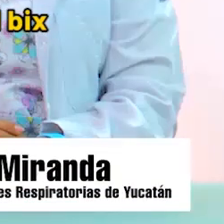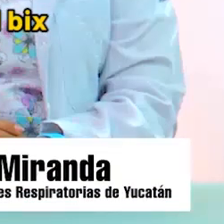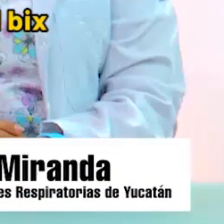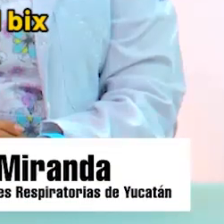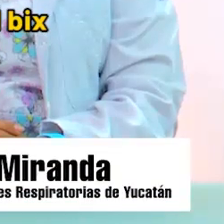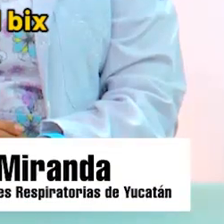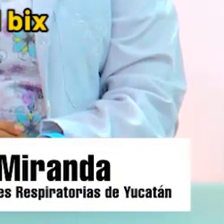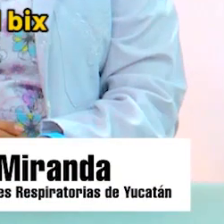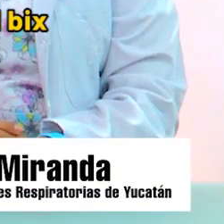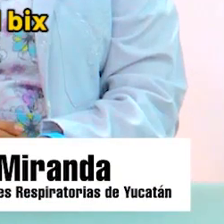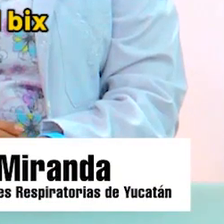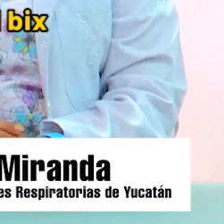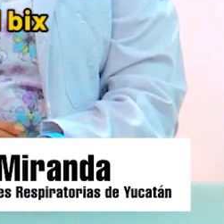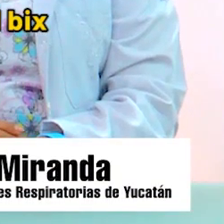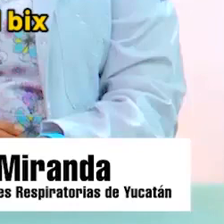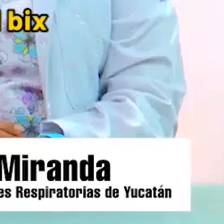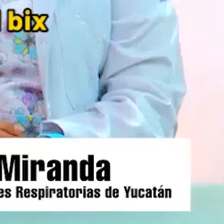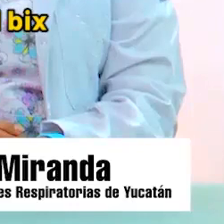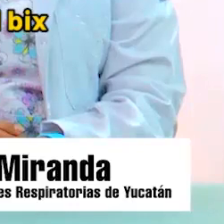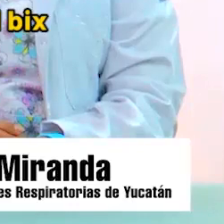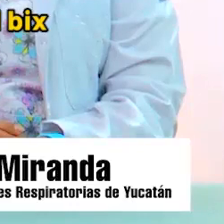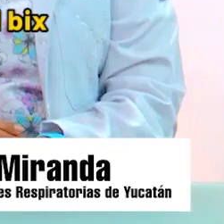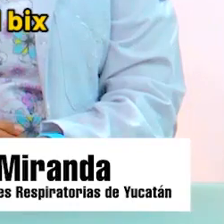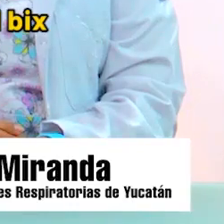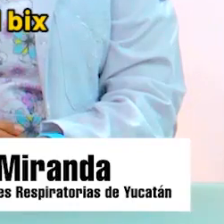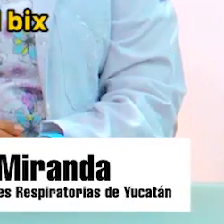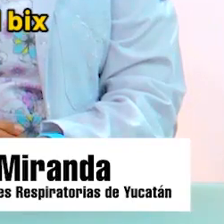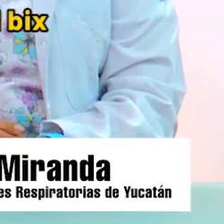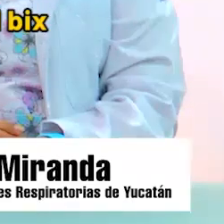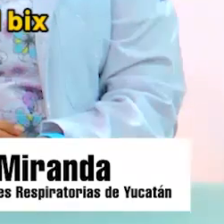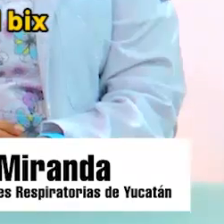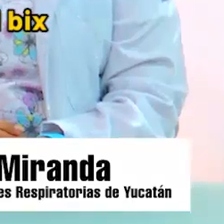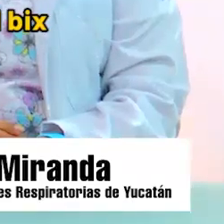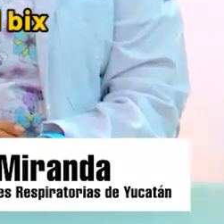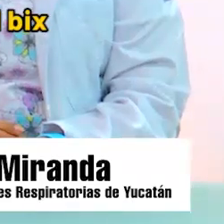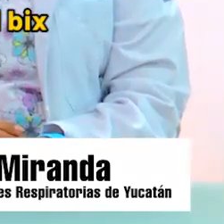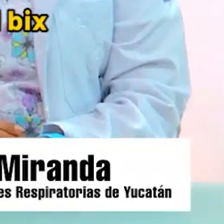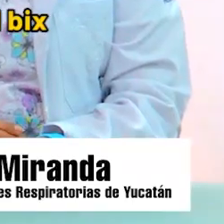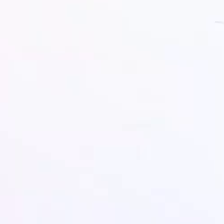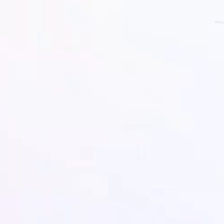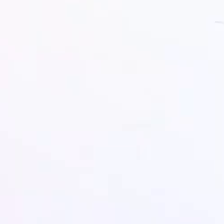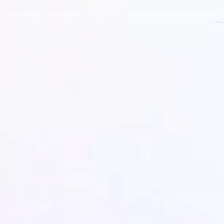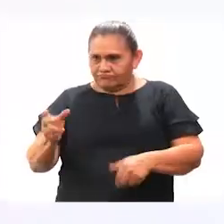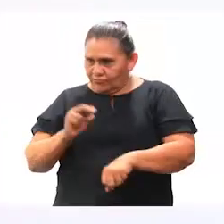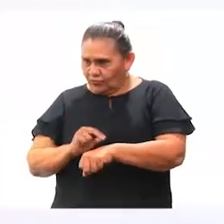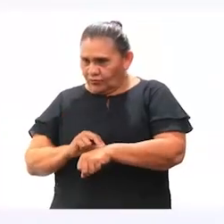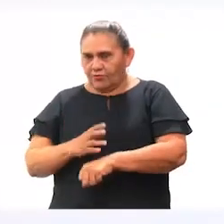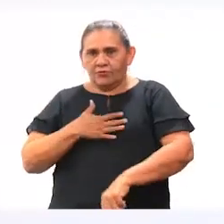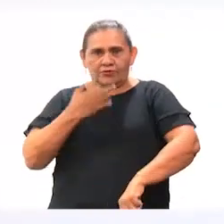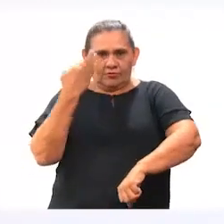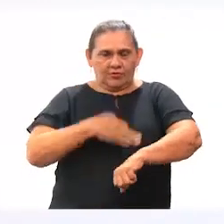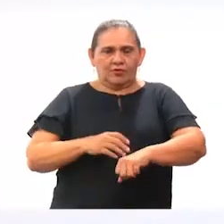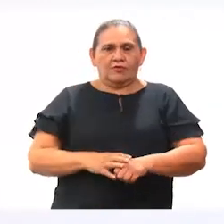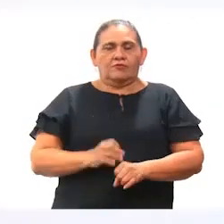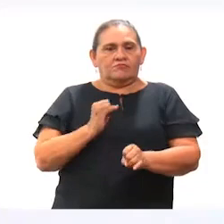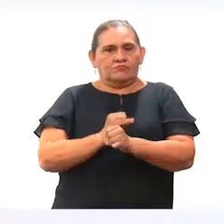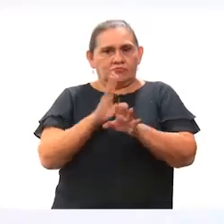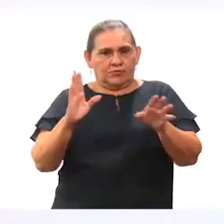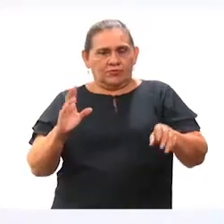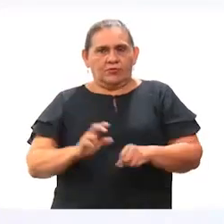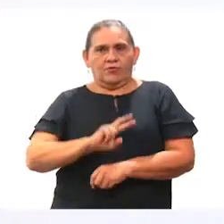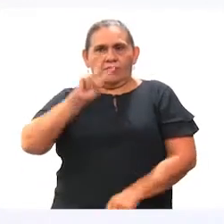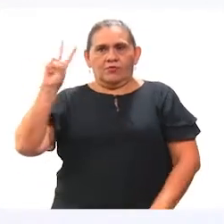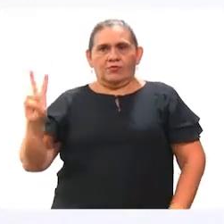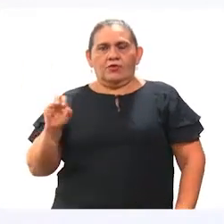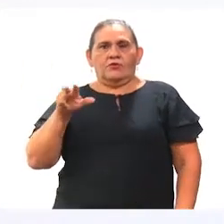Buenas tardes. Nos permitimos dar el informe diario relacionado con el COVID-19. Adelante, doctora. Gracias, doctora. Buenas tardes. Este es el parte médico de este